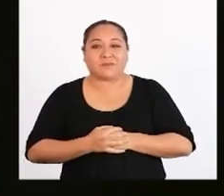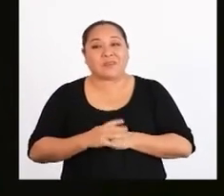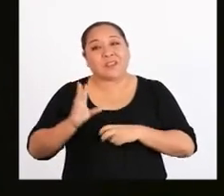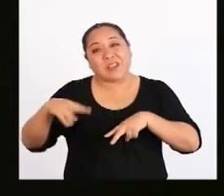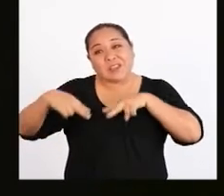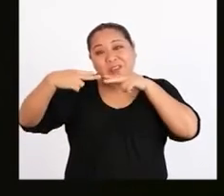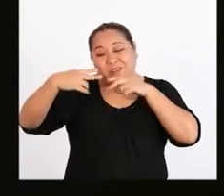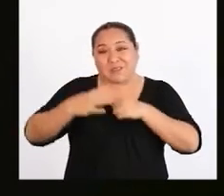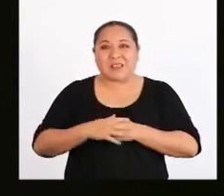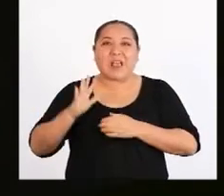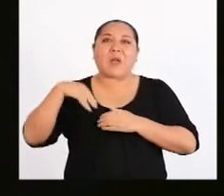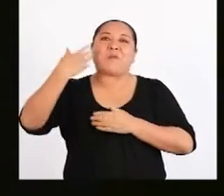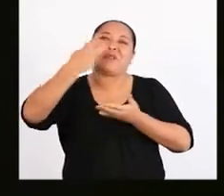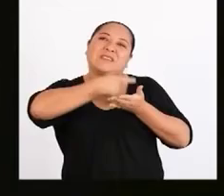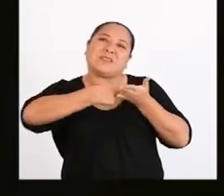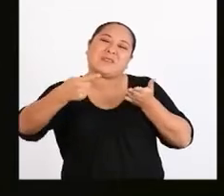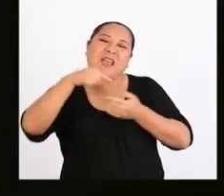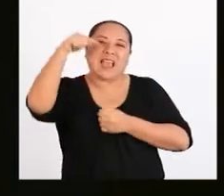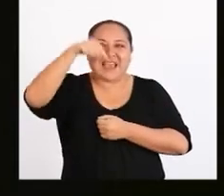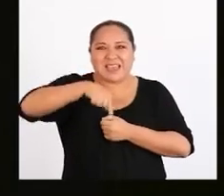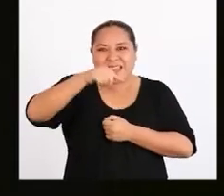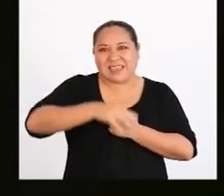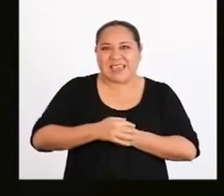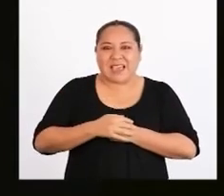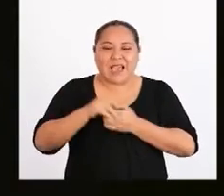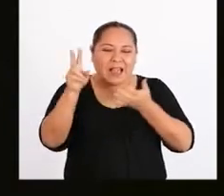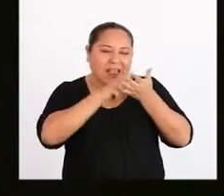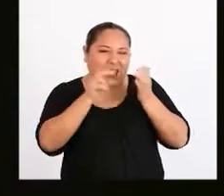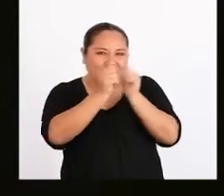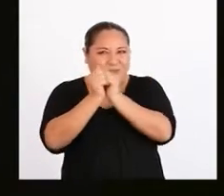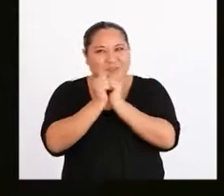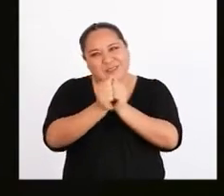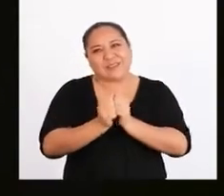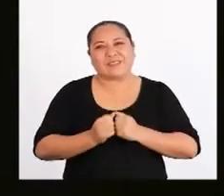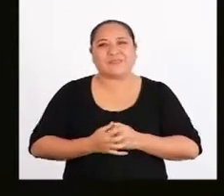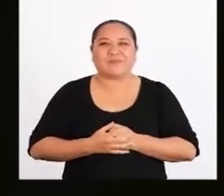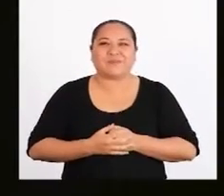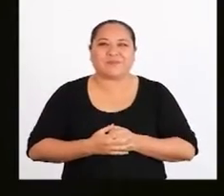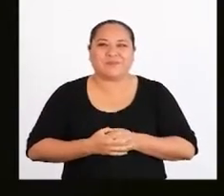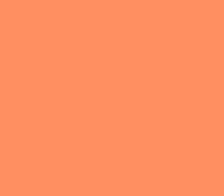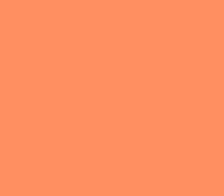Nos vemos la próxima semana aquí en Leemos Juntos.